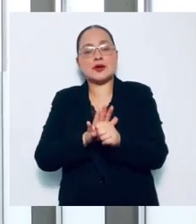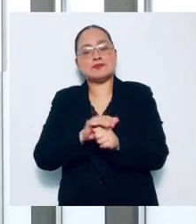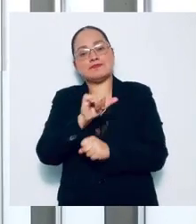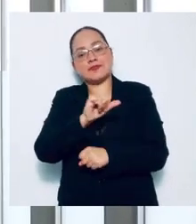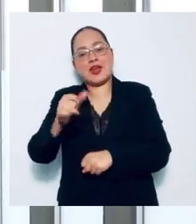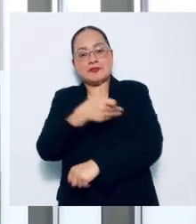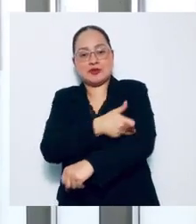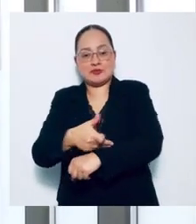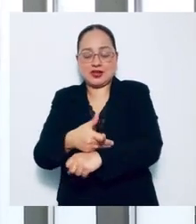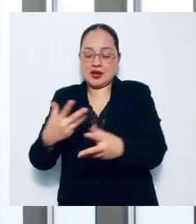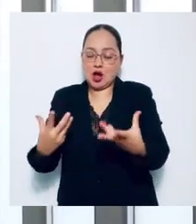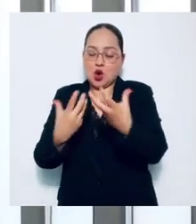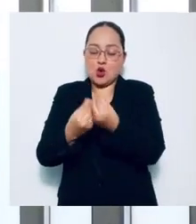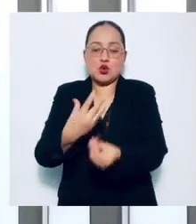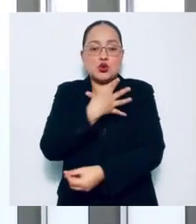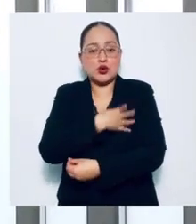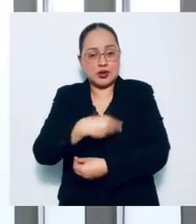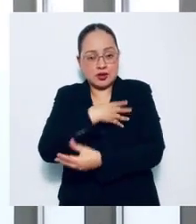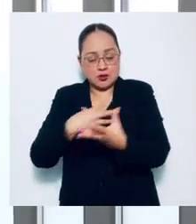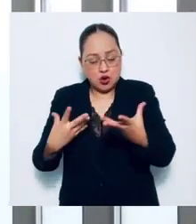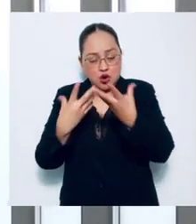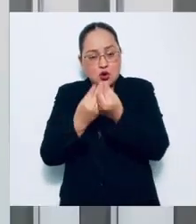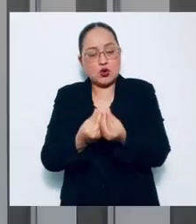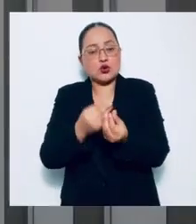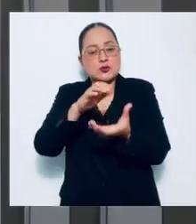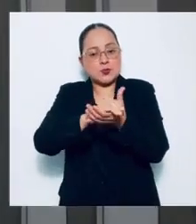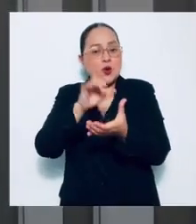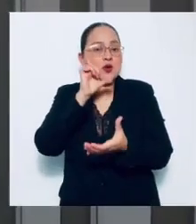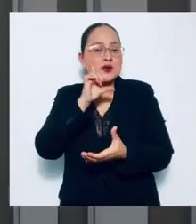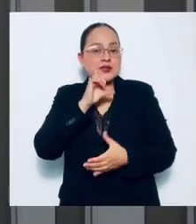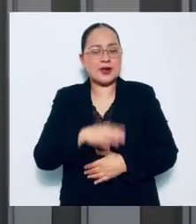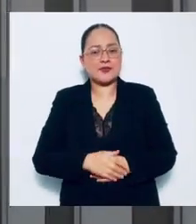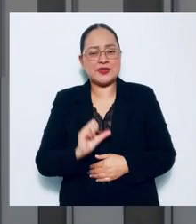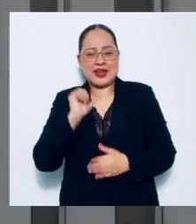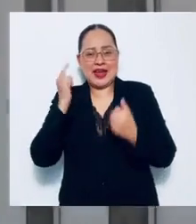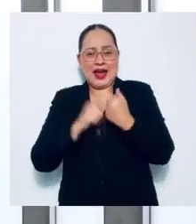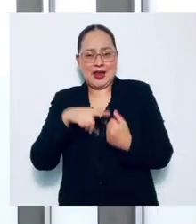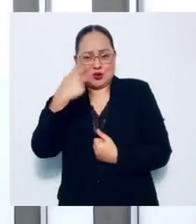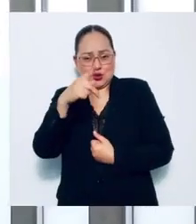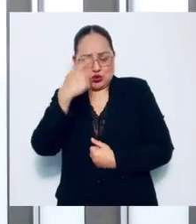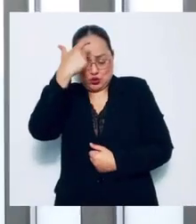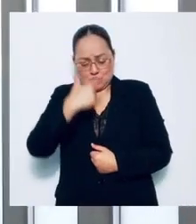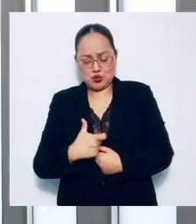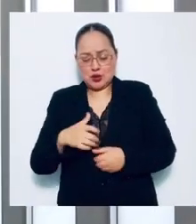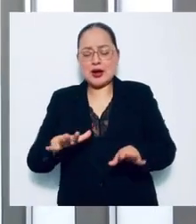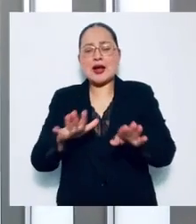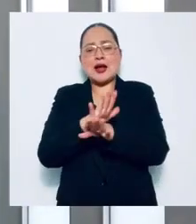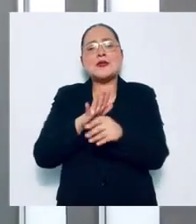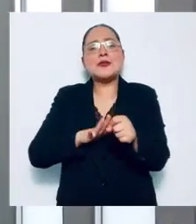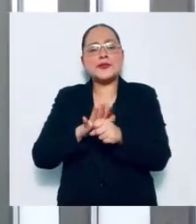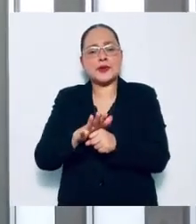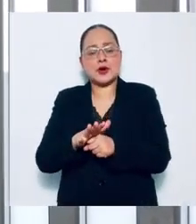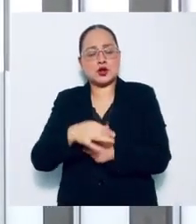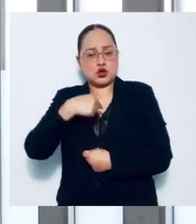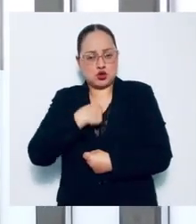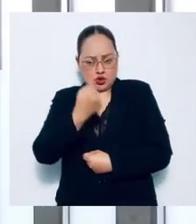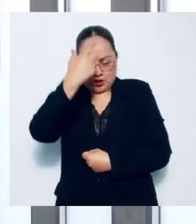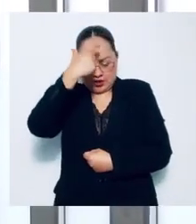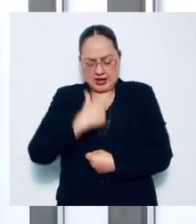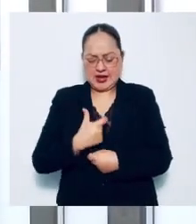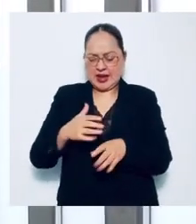es tu familia, tus hijos, tu esposa. ¿Qué cambiarías de ti? Yo cambiaría de